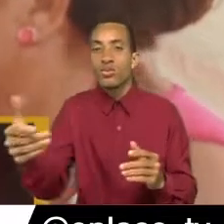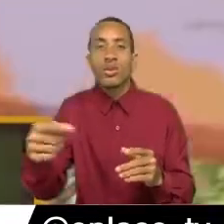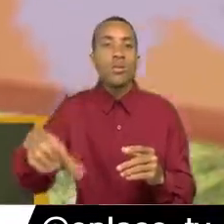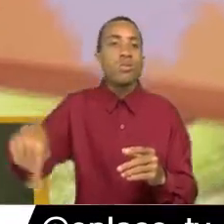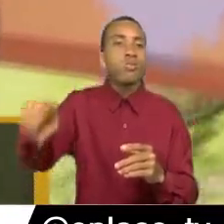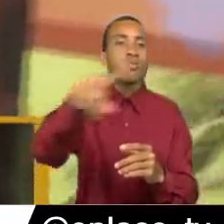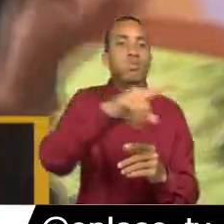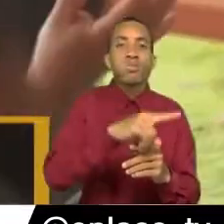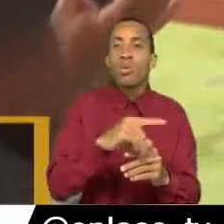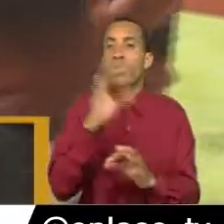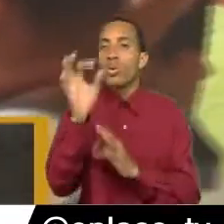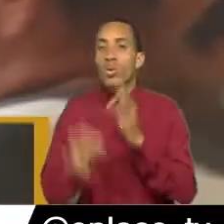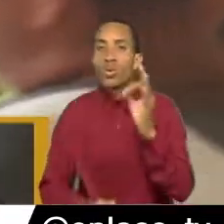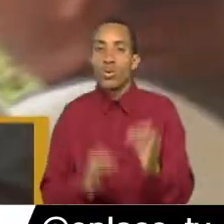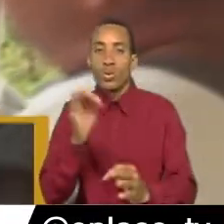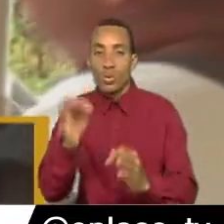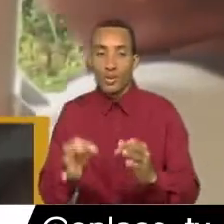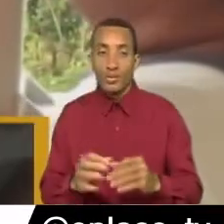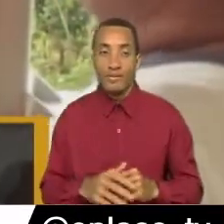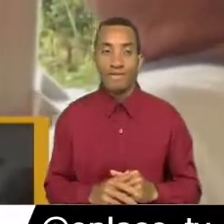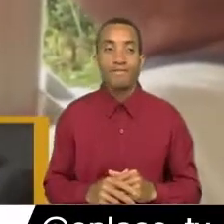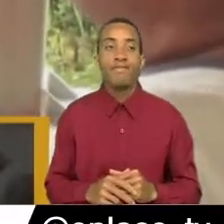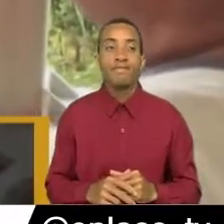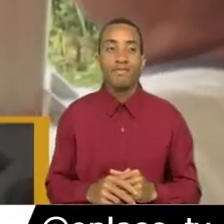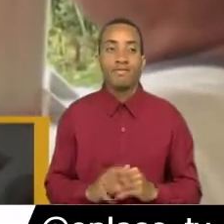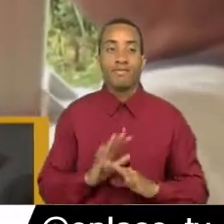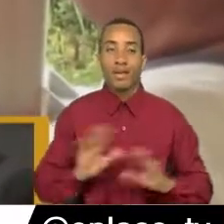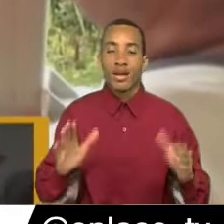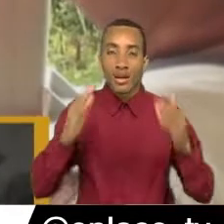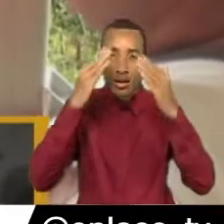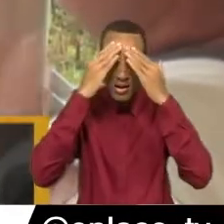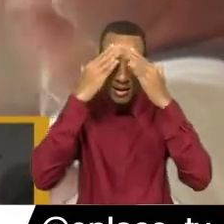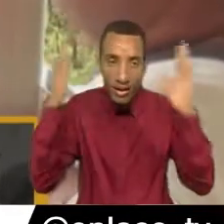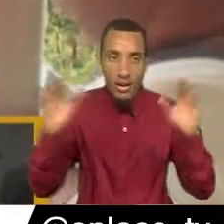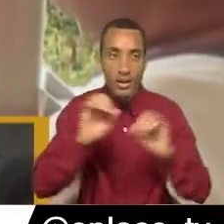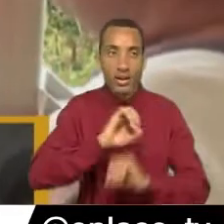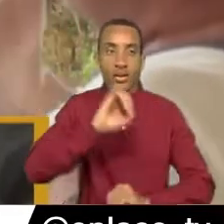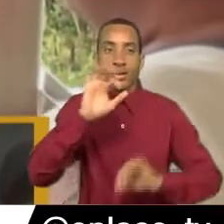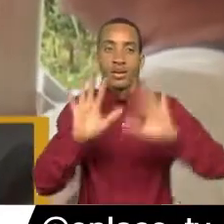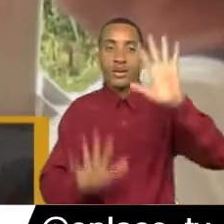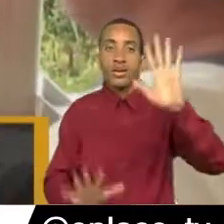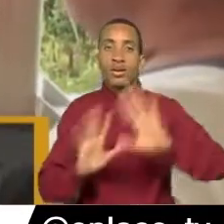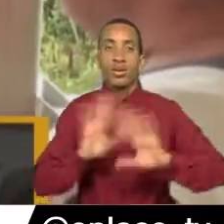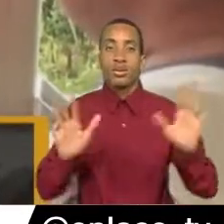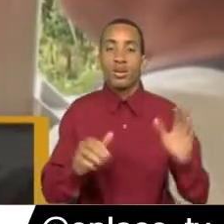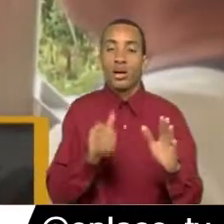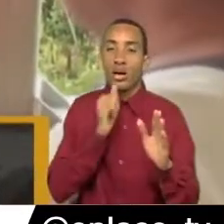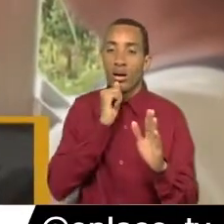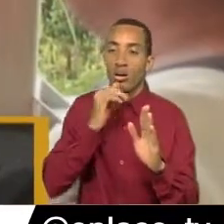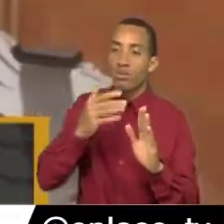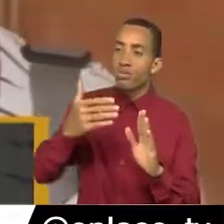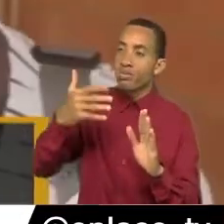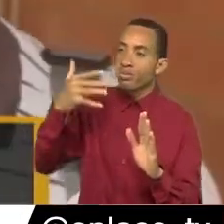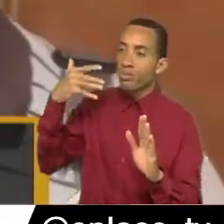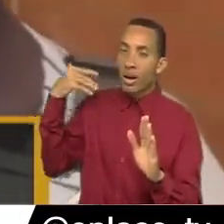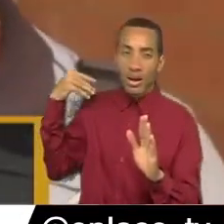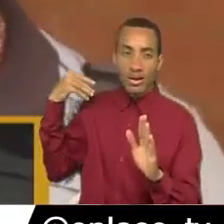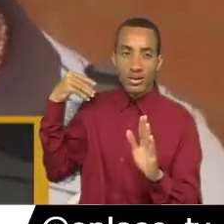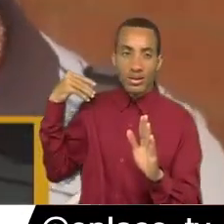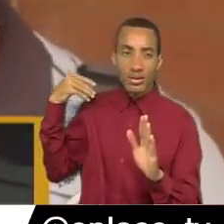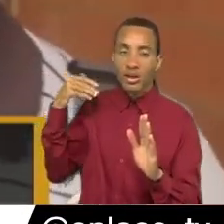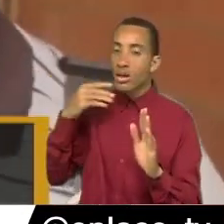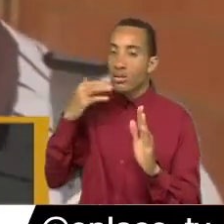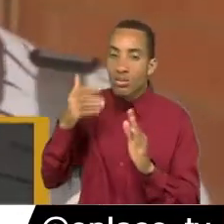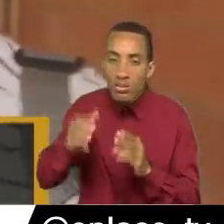embalse. Quedamos prácticamente enterados de todo lo que ha hecho ISAGEN, no solamente aguas arriba sino aguas abajo, todo el monitoreo que le hacen a